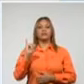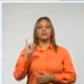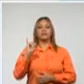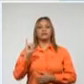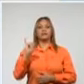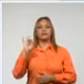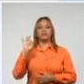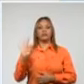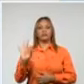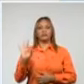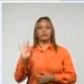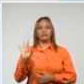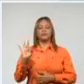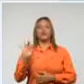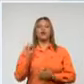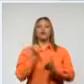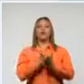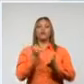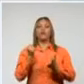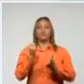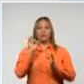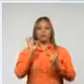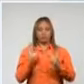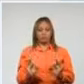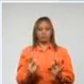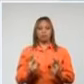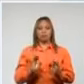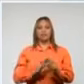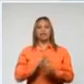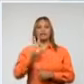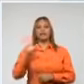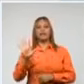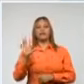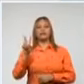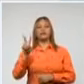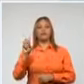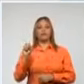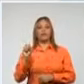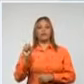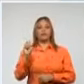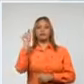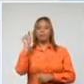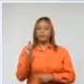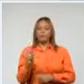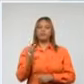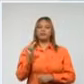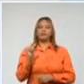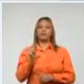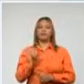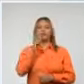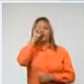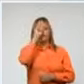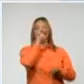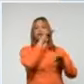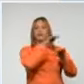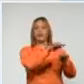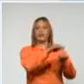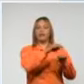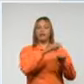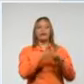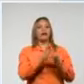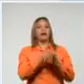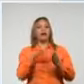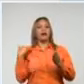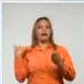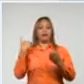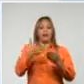668 y confirmado activo, 520 personas se encuentran ingresadas hasta el